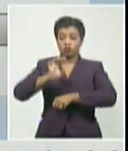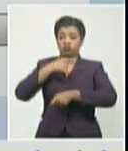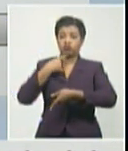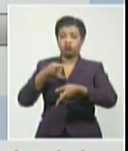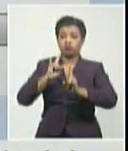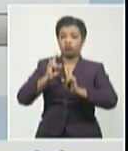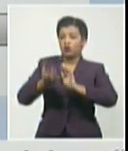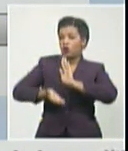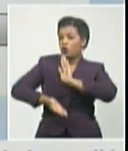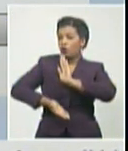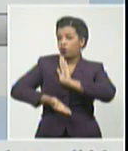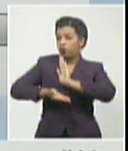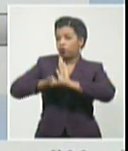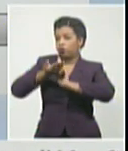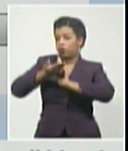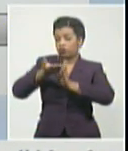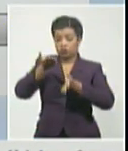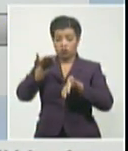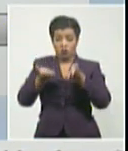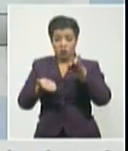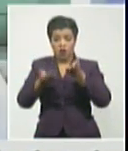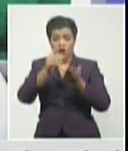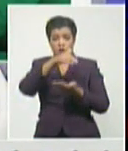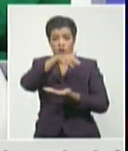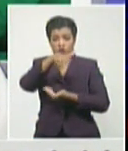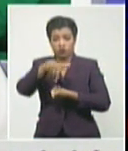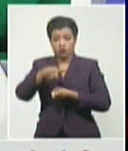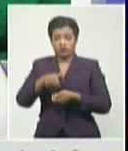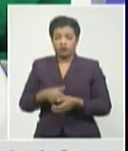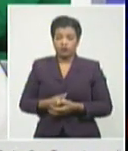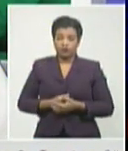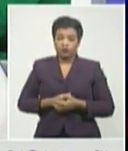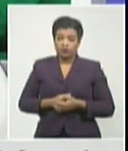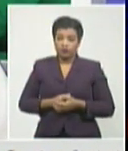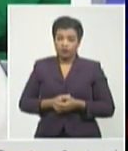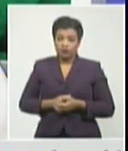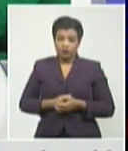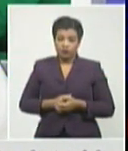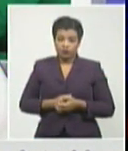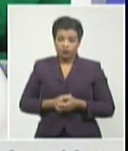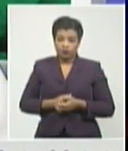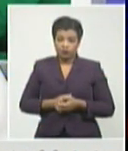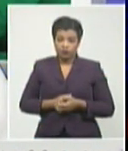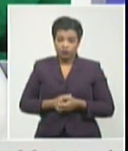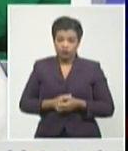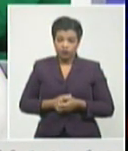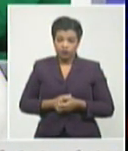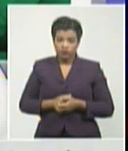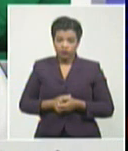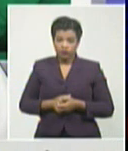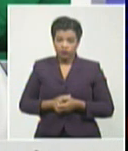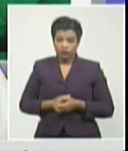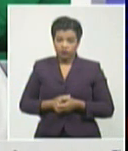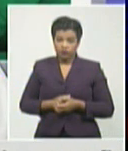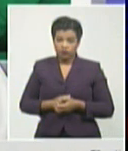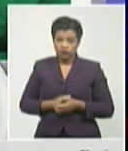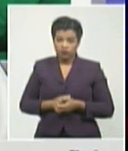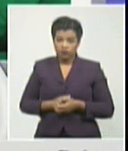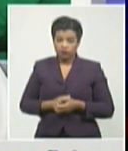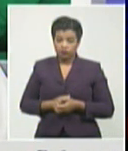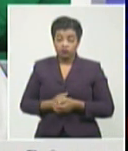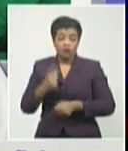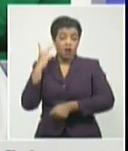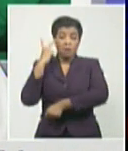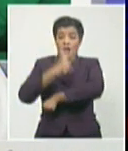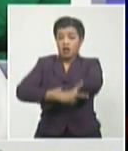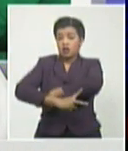a la letalidad del mundo en la lista de los más afectados en el